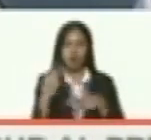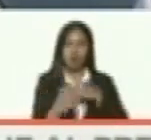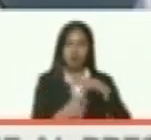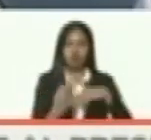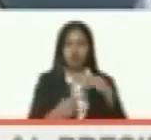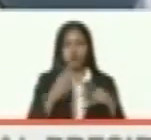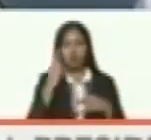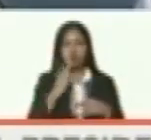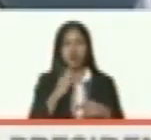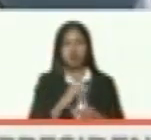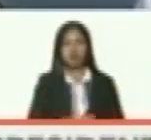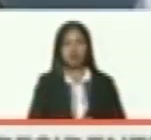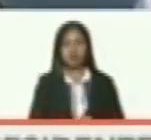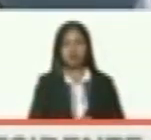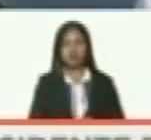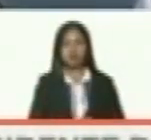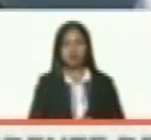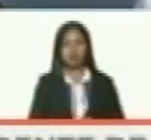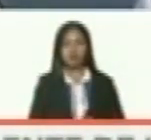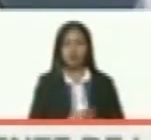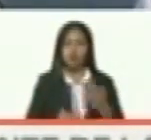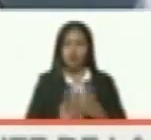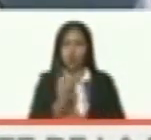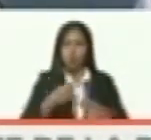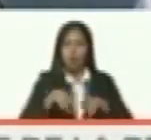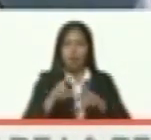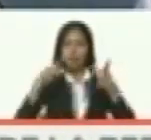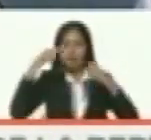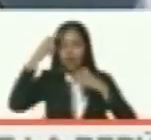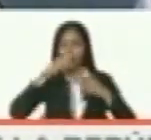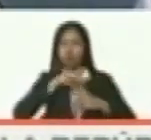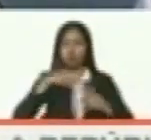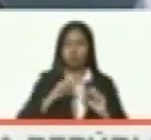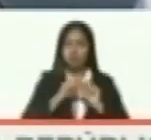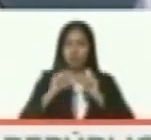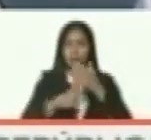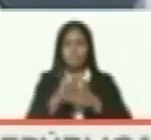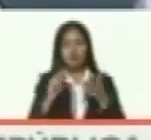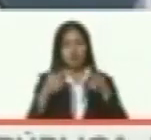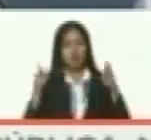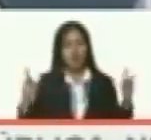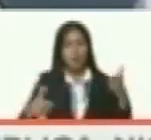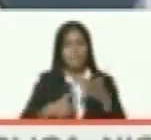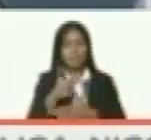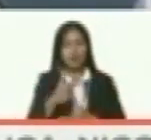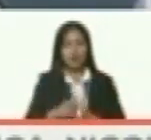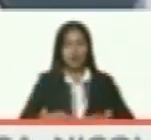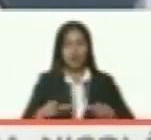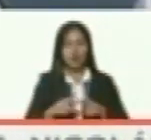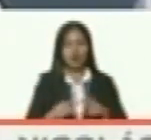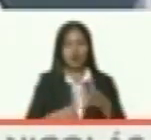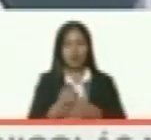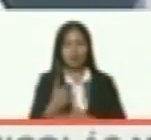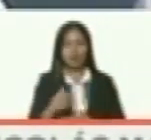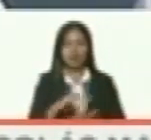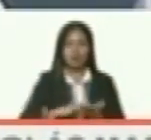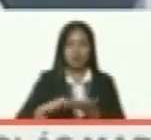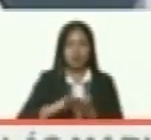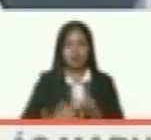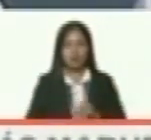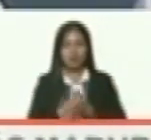Revolución Bolivariana, fundado por el comandante Hugo Chávez y que yo continúo ampliando, expandiendo,